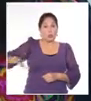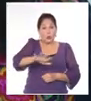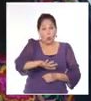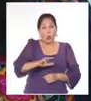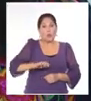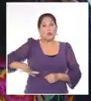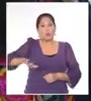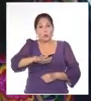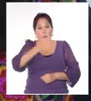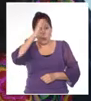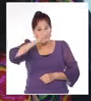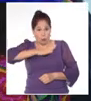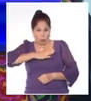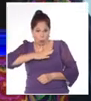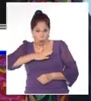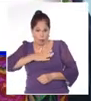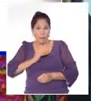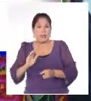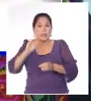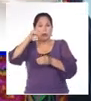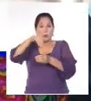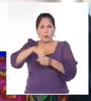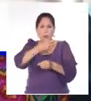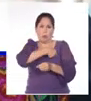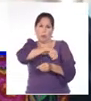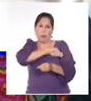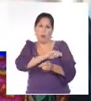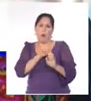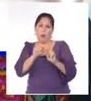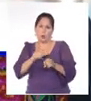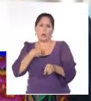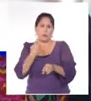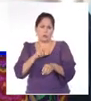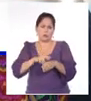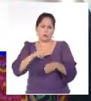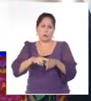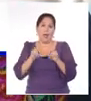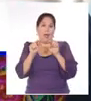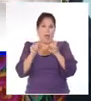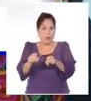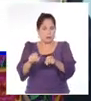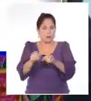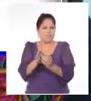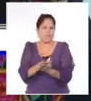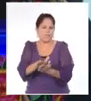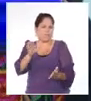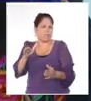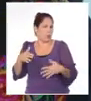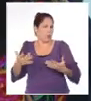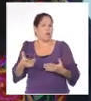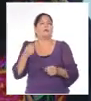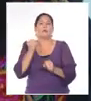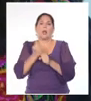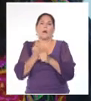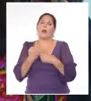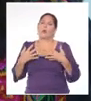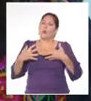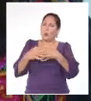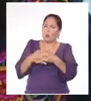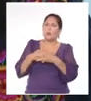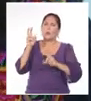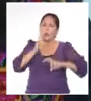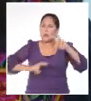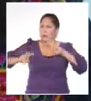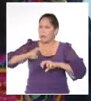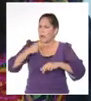sociedad cubana, incluido la sociedad civil, que es lo que estamos representando en este espacio, tenemos el compromiso de trabajar, investigar y